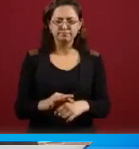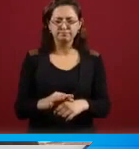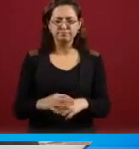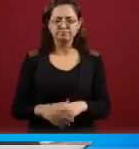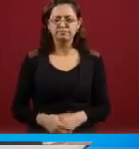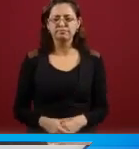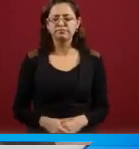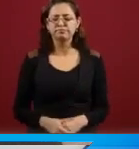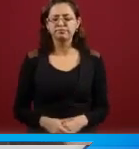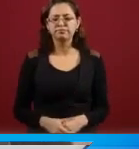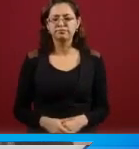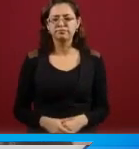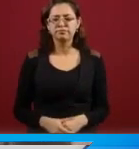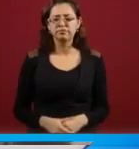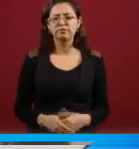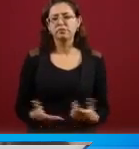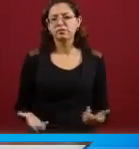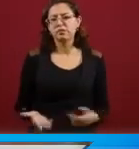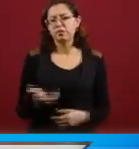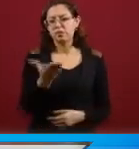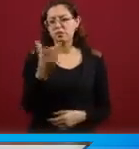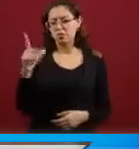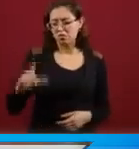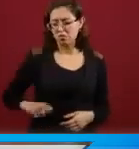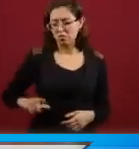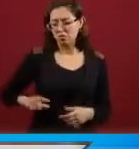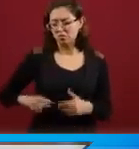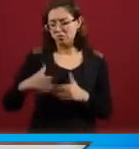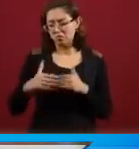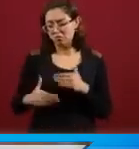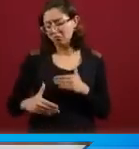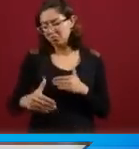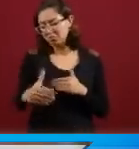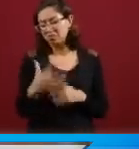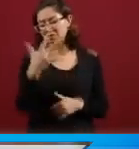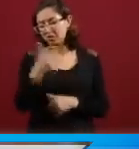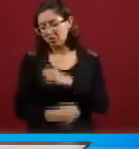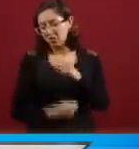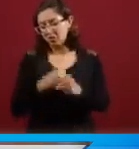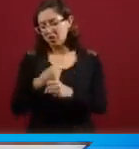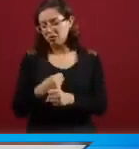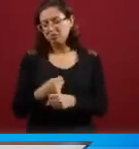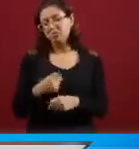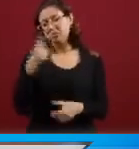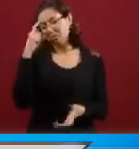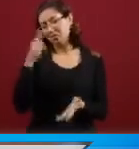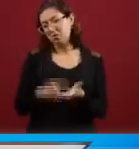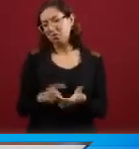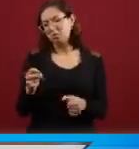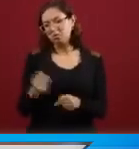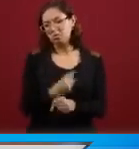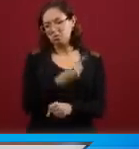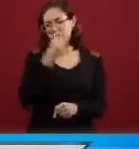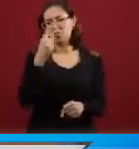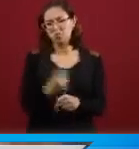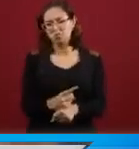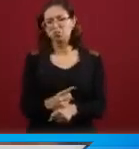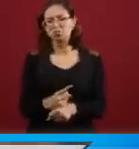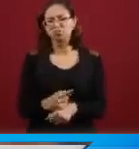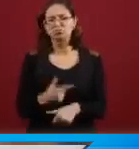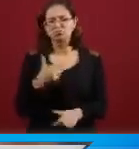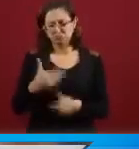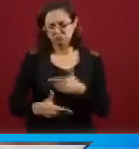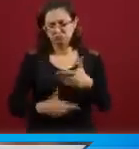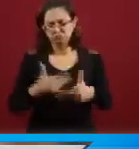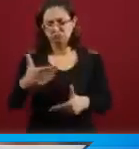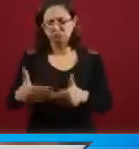la responsabilidad de garantizar la paz y la seguridad con una política distinta, no con el uso de la fuerza, sino atendiendo las causas que originaron la